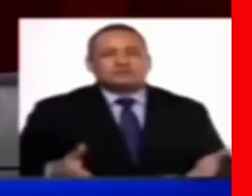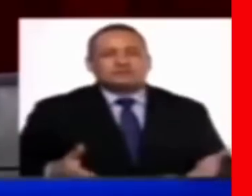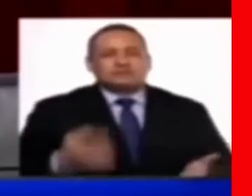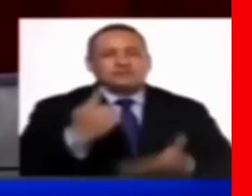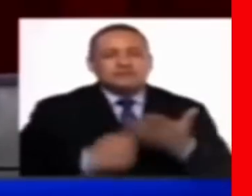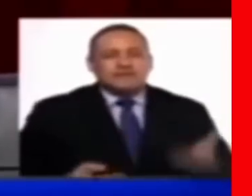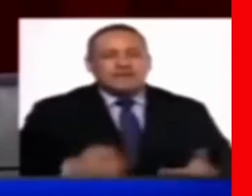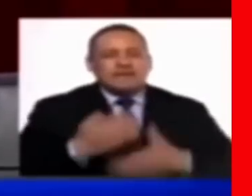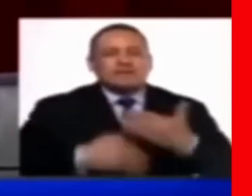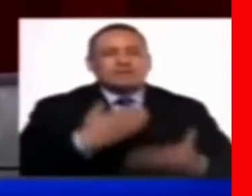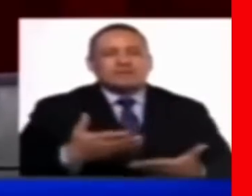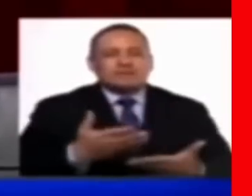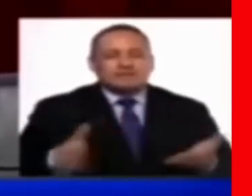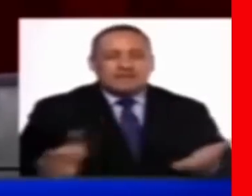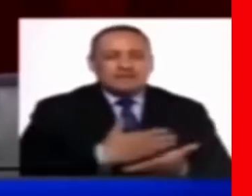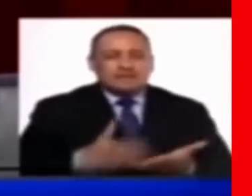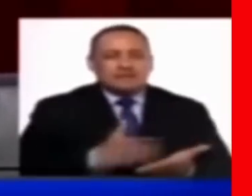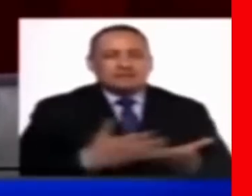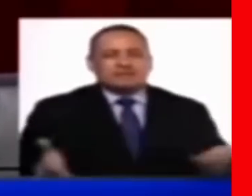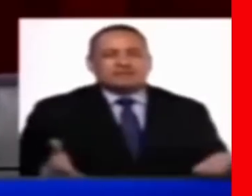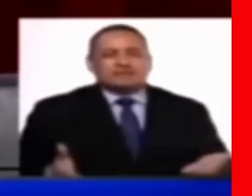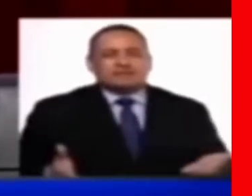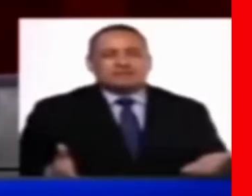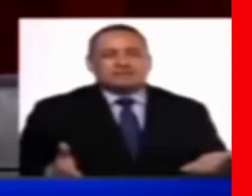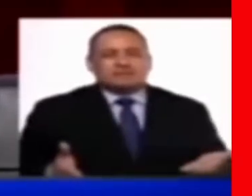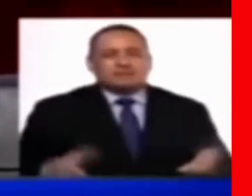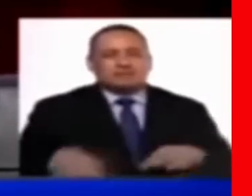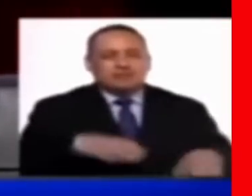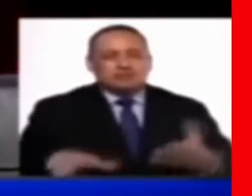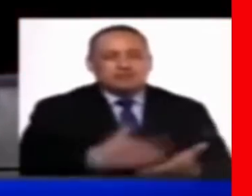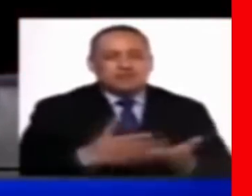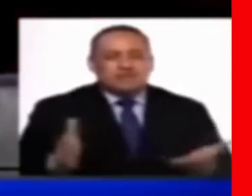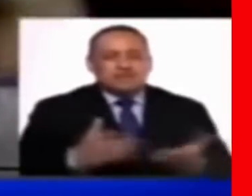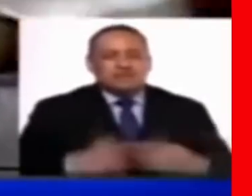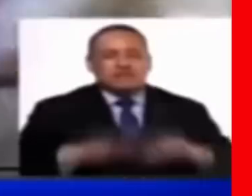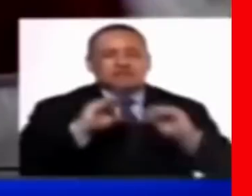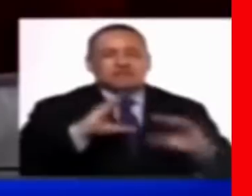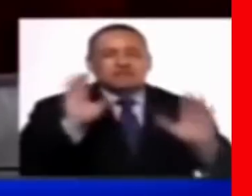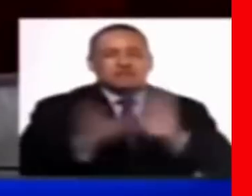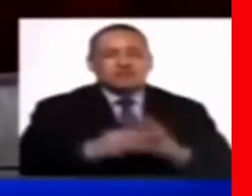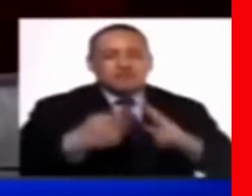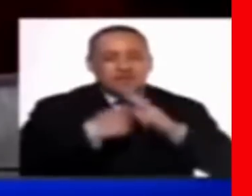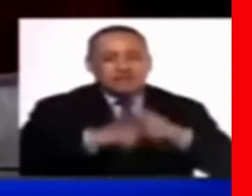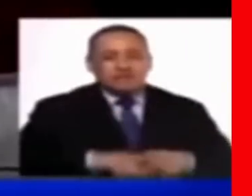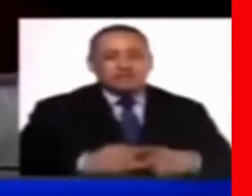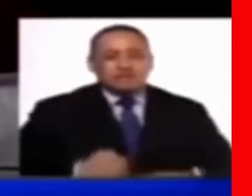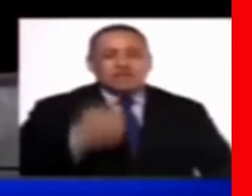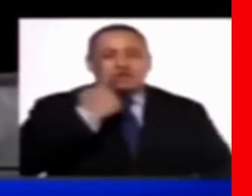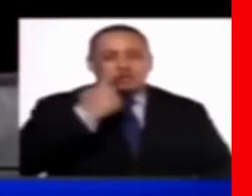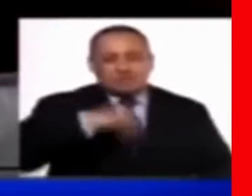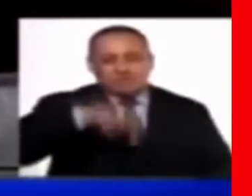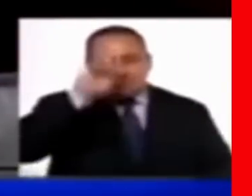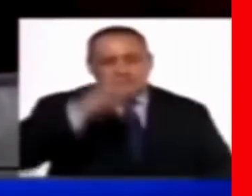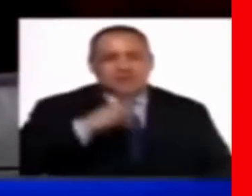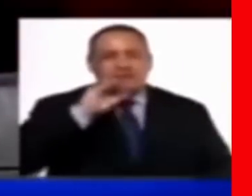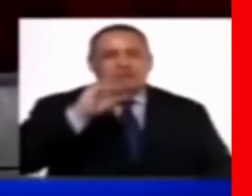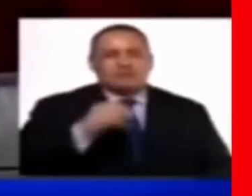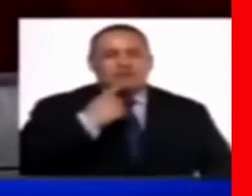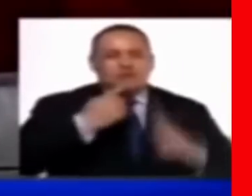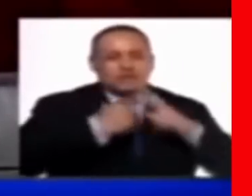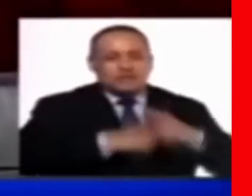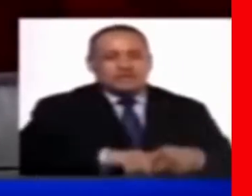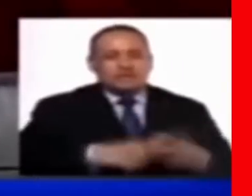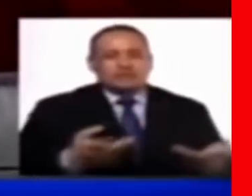habéis producido? Nada. No han hecho nada. Vamos a hablar ahora del origen del hombre americano, que le gusta la palabra